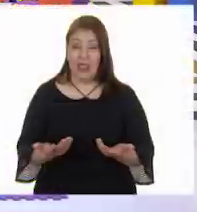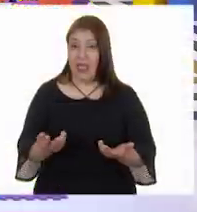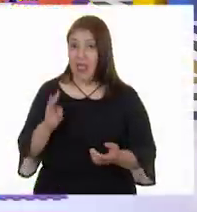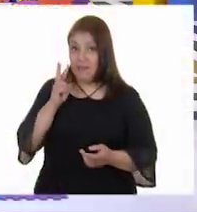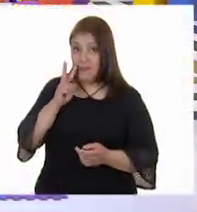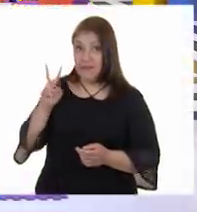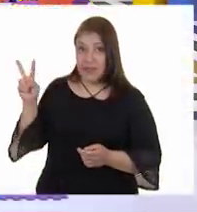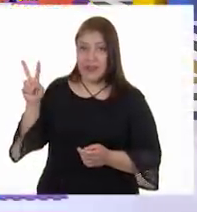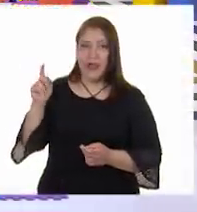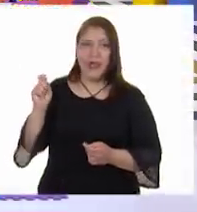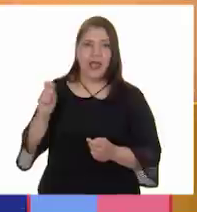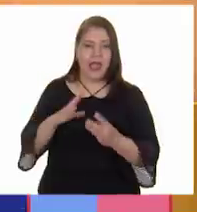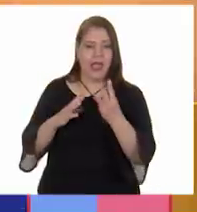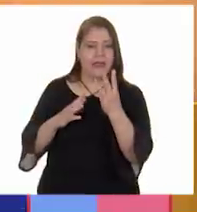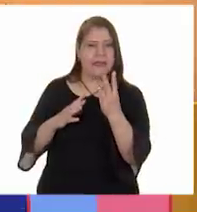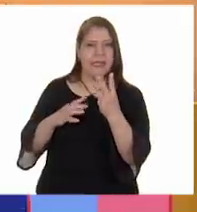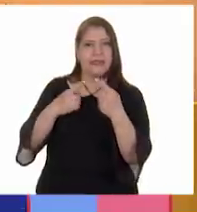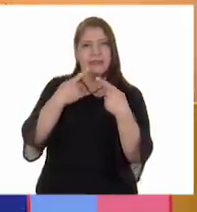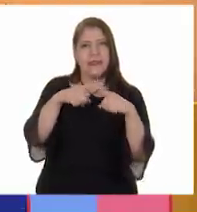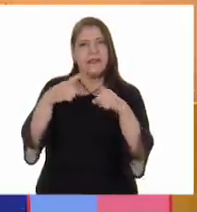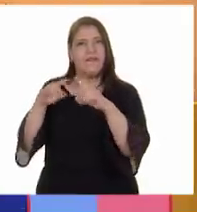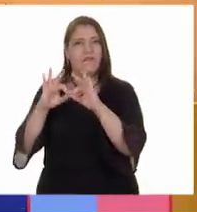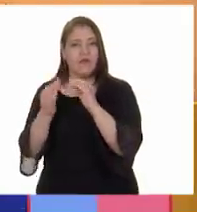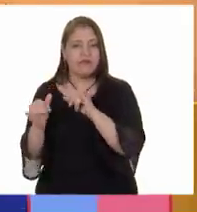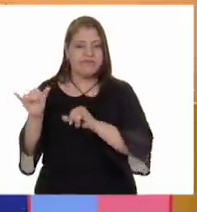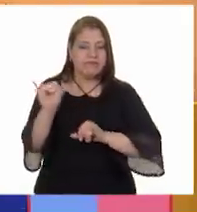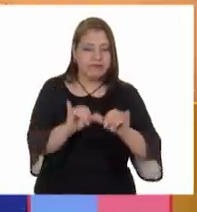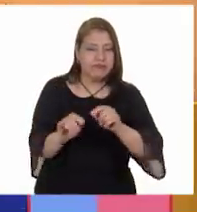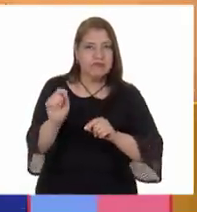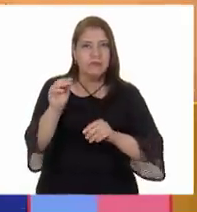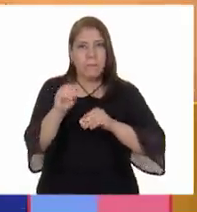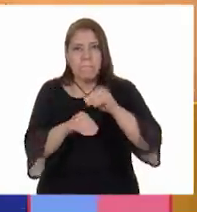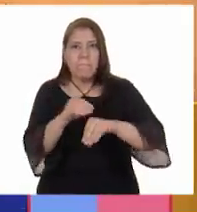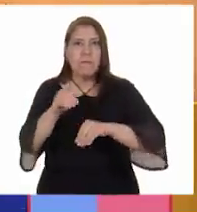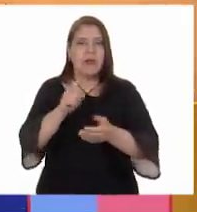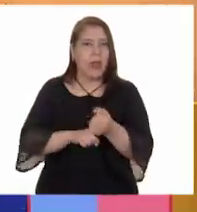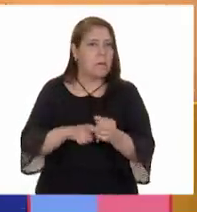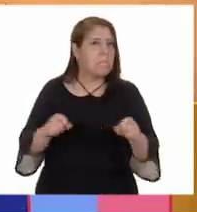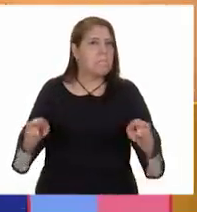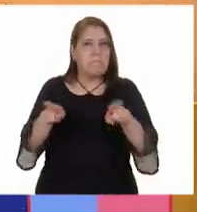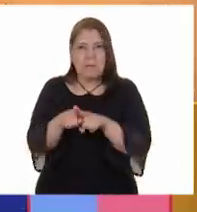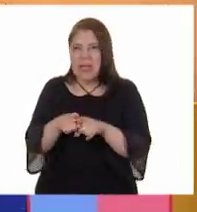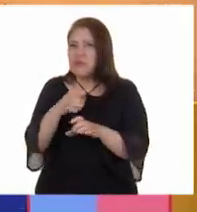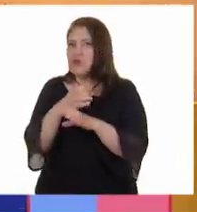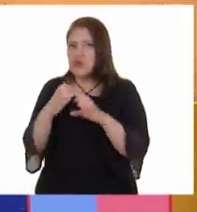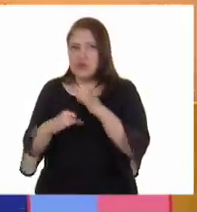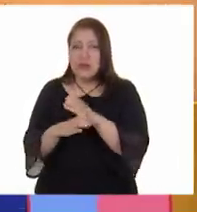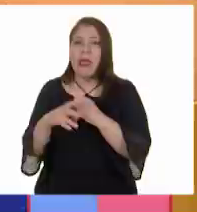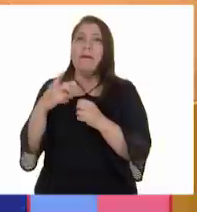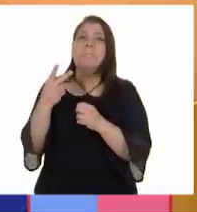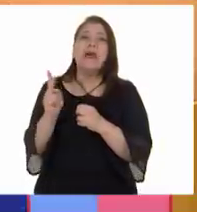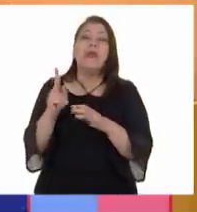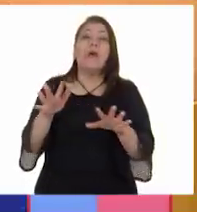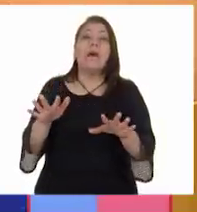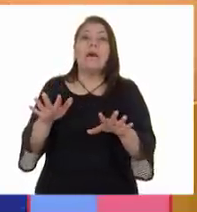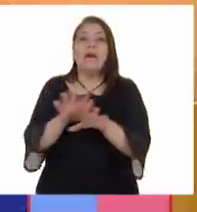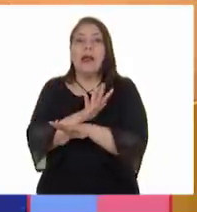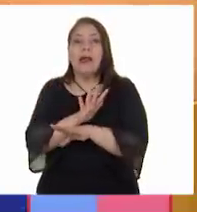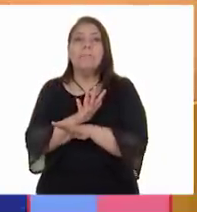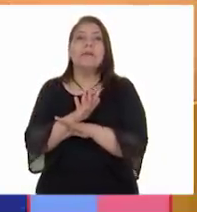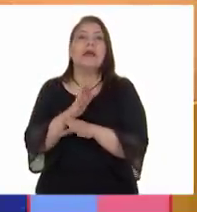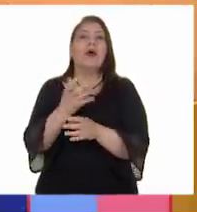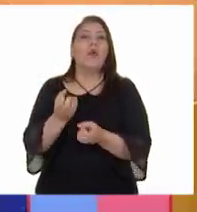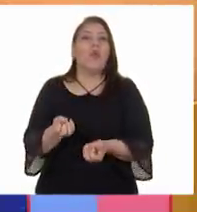dijiste entonces que tenemos tres mezclas diferentes con los mismos ingredientes. Solo está cambiando la proporción de la